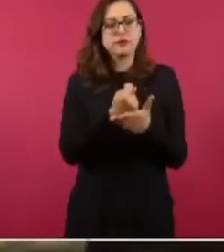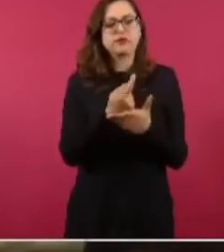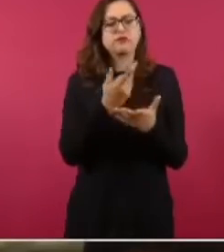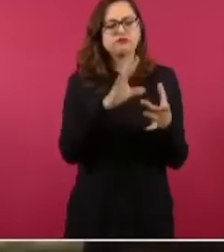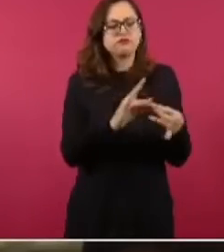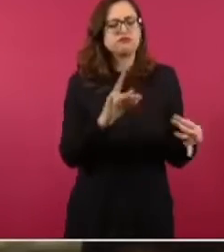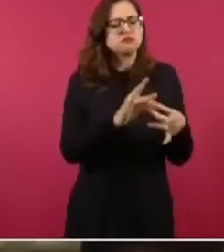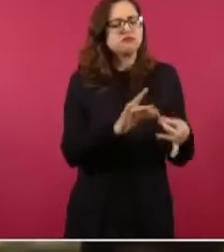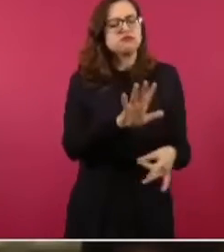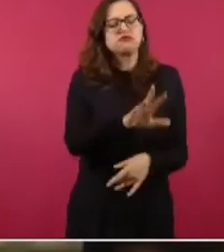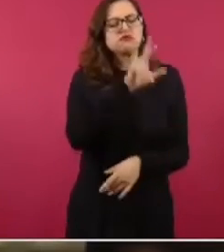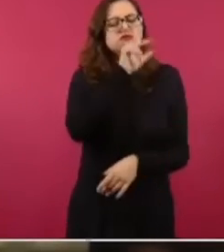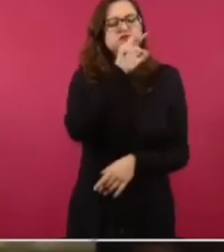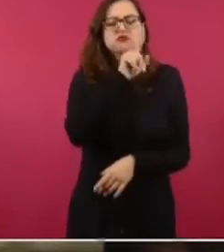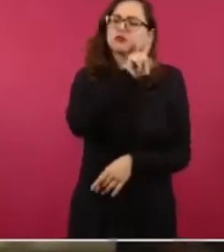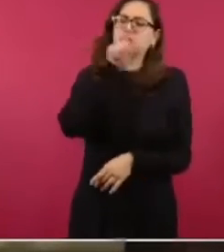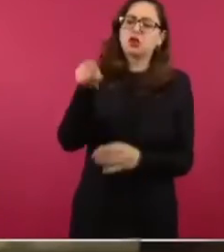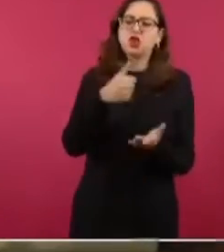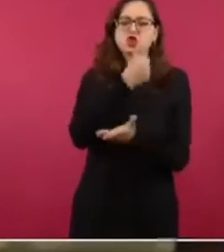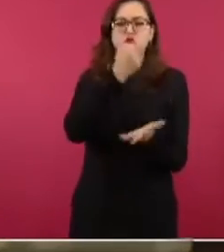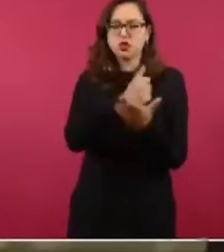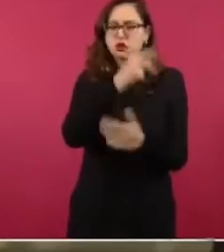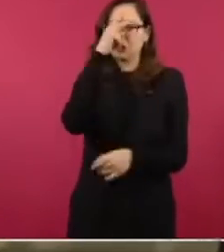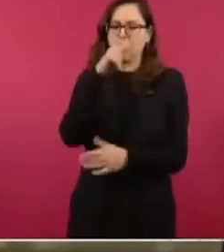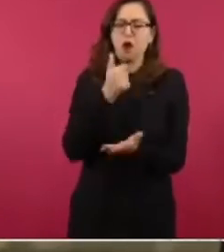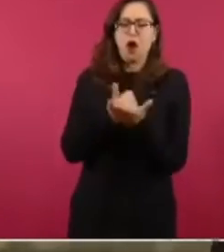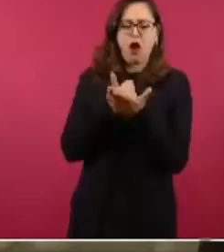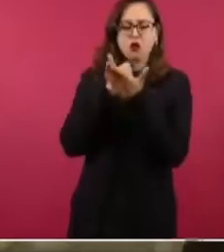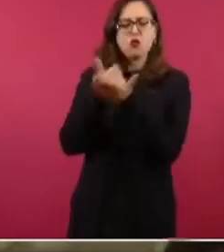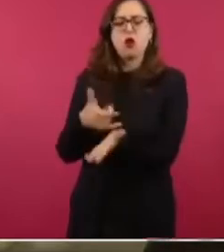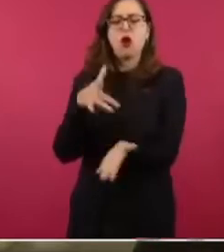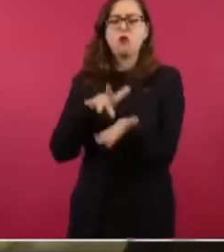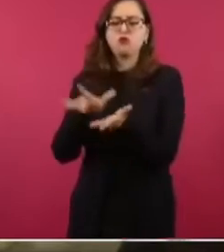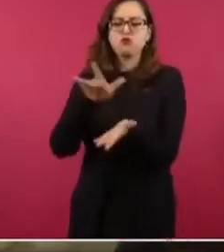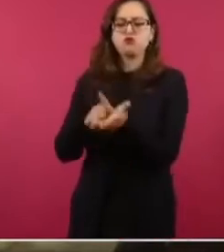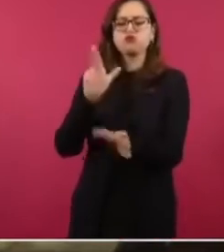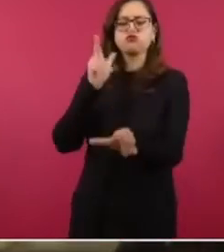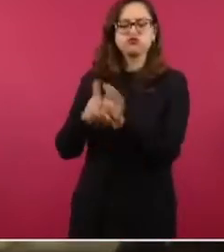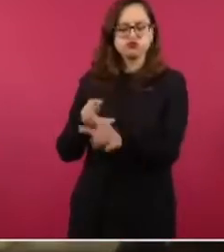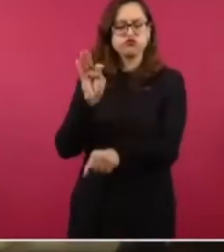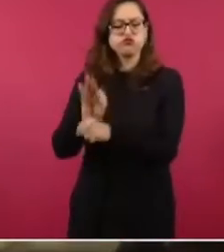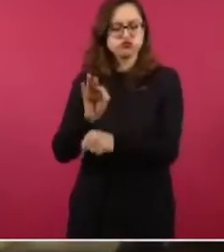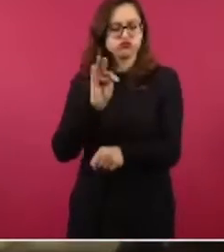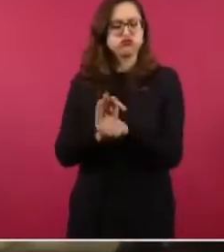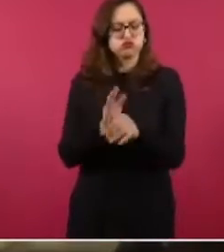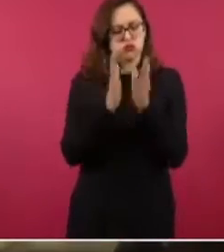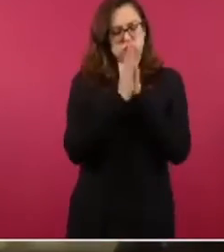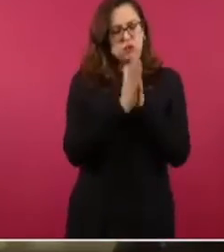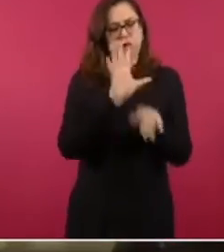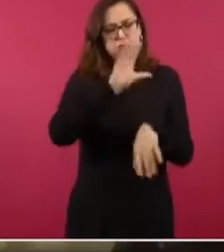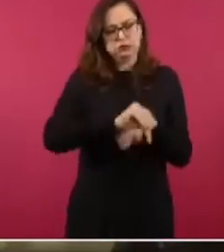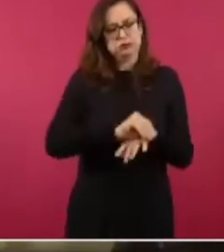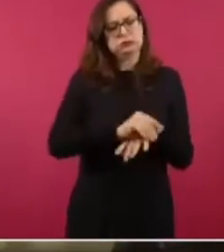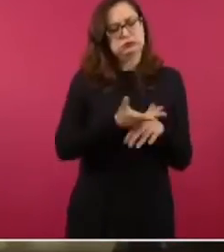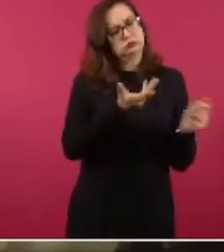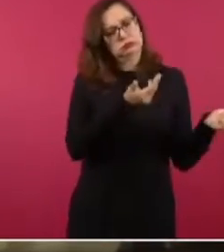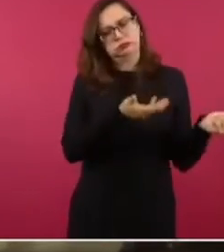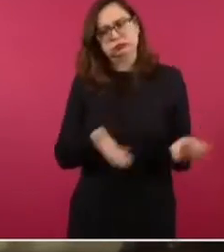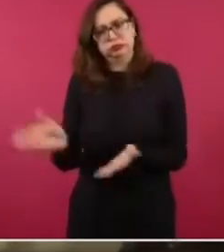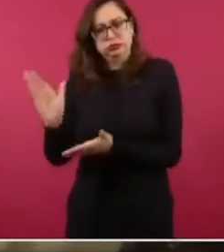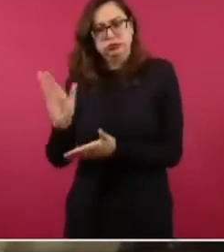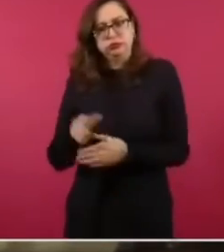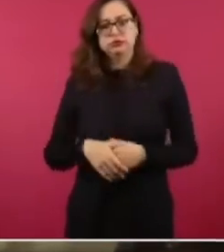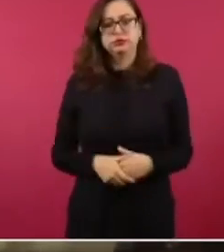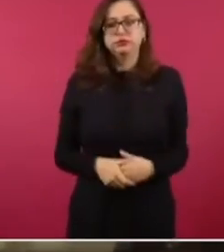que iba a haber un refugio aquí en la Ciudad de México, que aceptaran, ¿no?, llegar aquí y pues se regresaran, ¿no? O